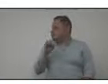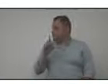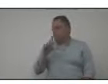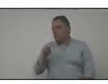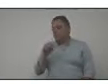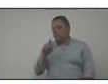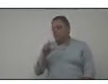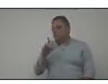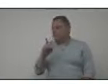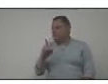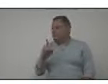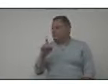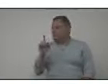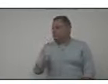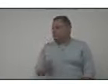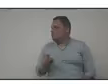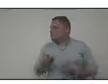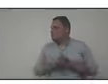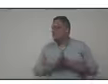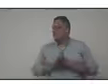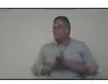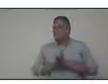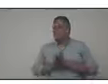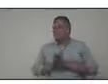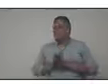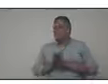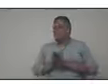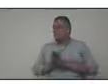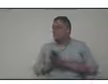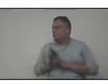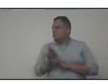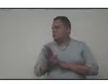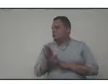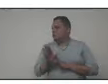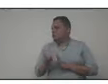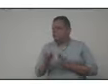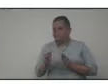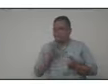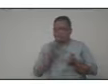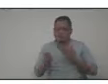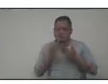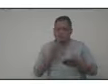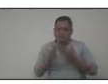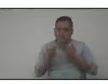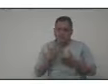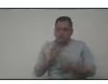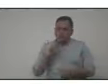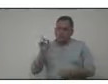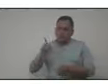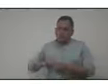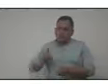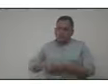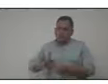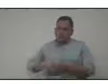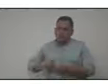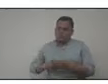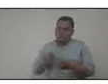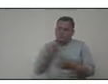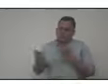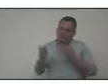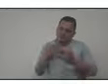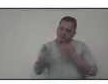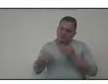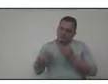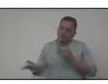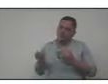básicamente. O sea que este fenómeno de crecimiento se traduce en confianza. Claro, Claro, ha sido un gran apoyo para nosotros